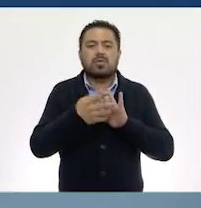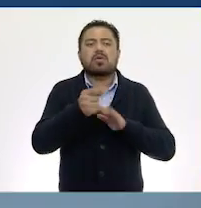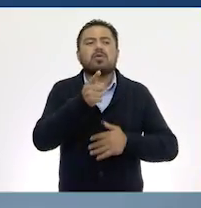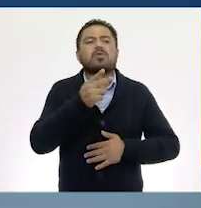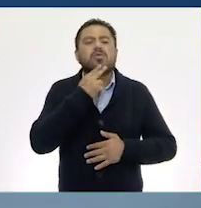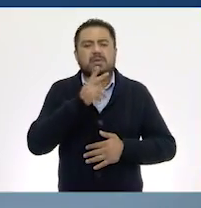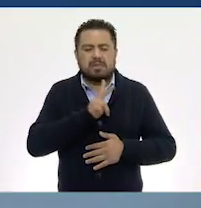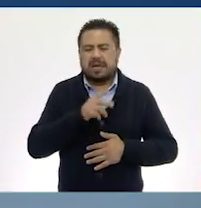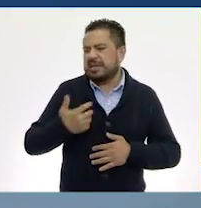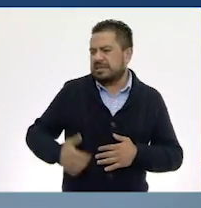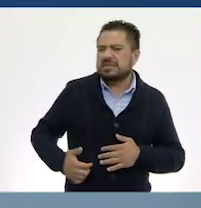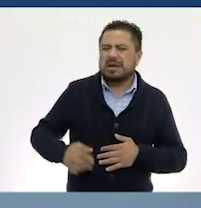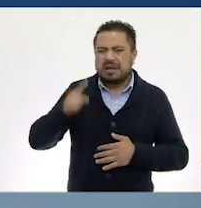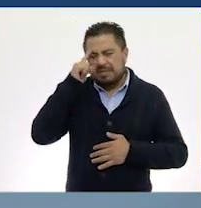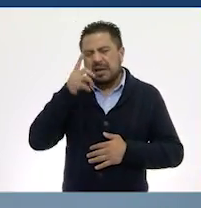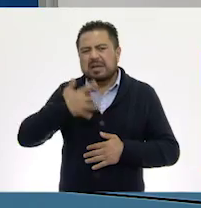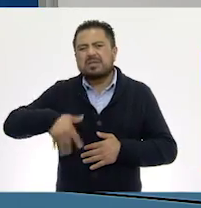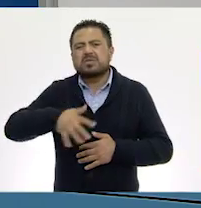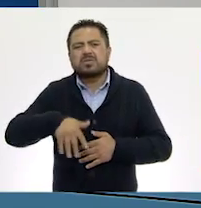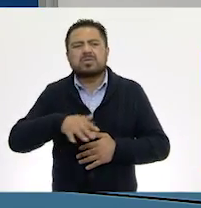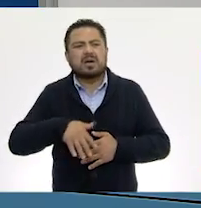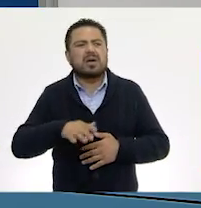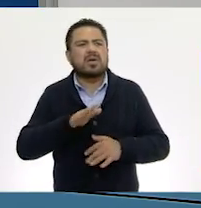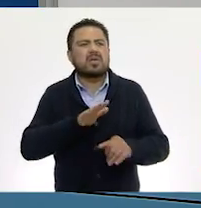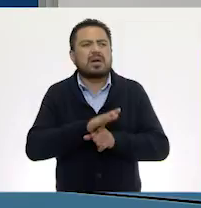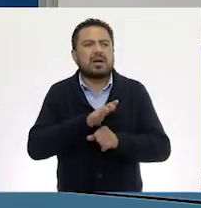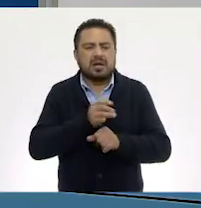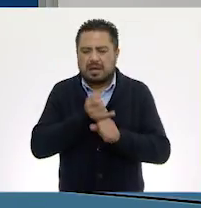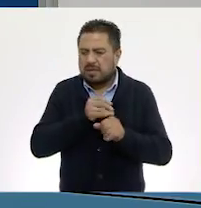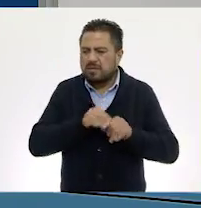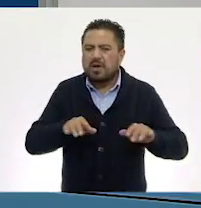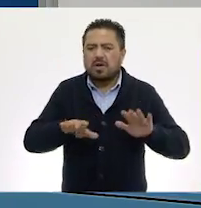Voy a usar mi celular para buscar la biografía e